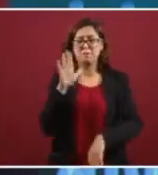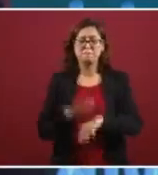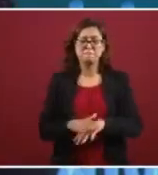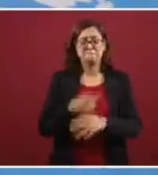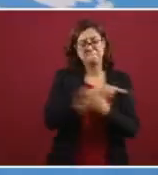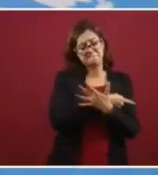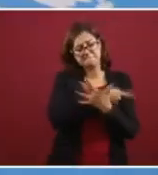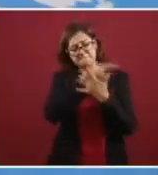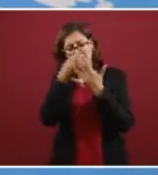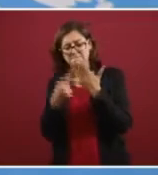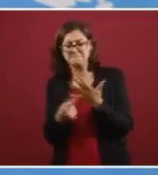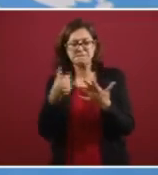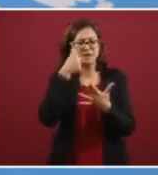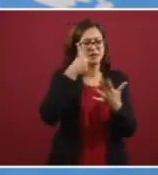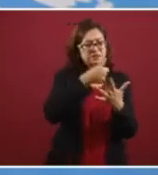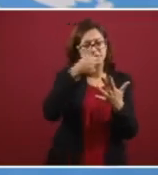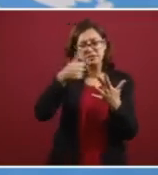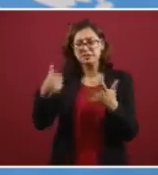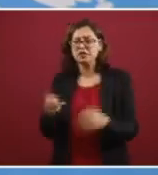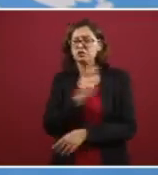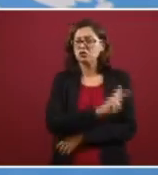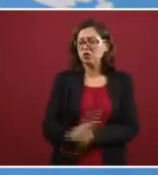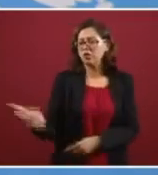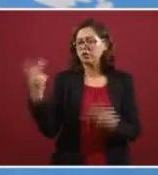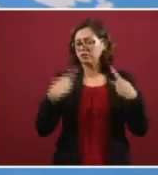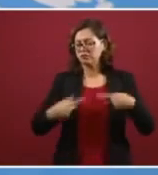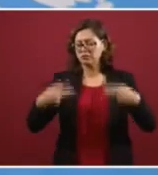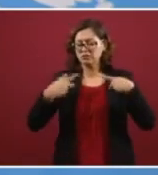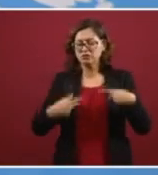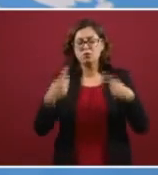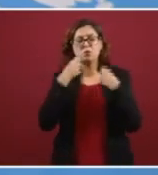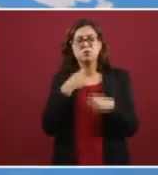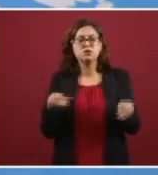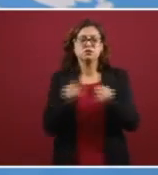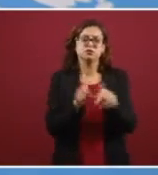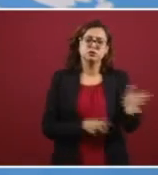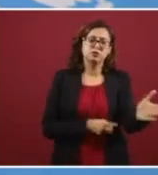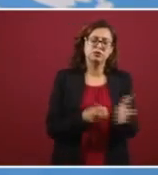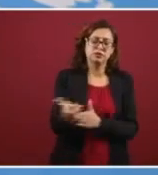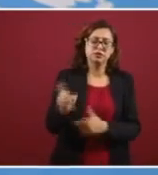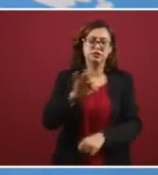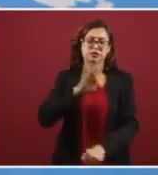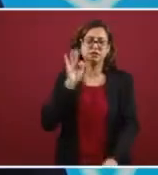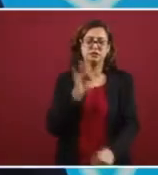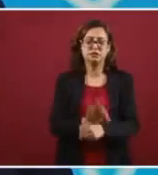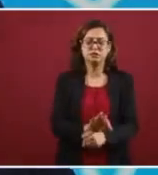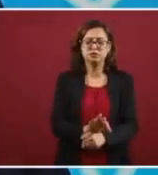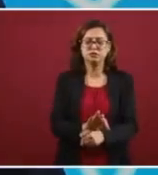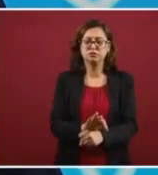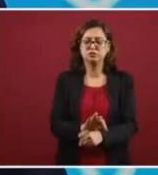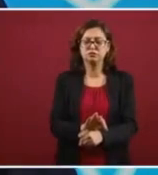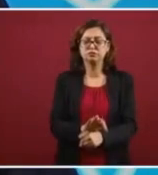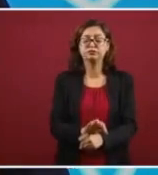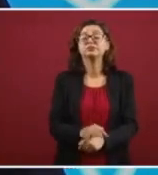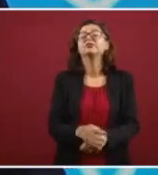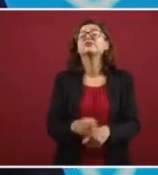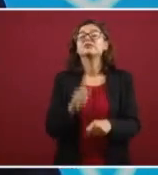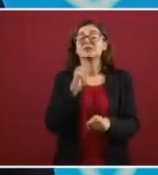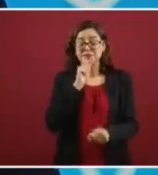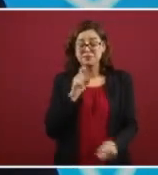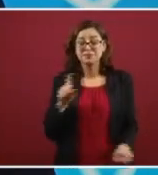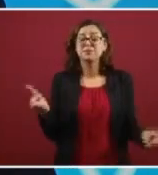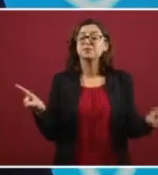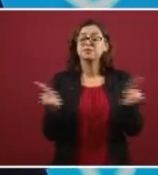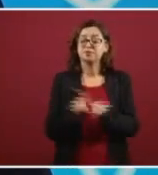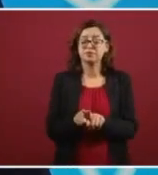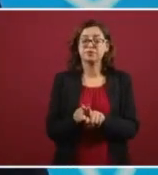transversal, que sea más universal, que sea garante de derechos y que además se funde en un principio